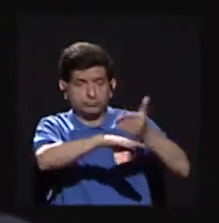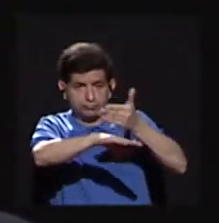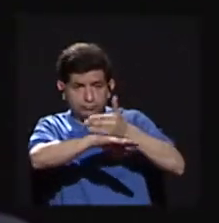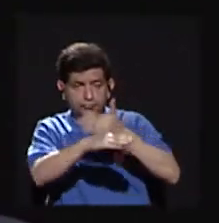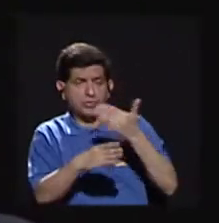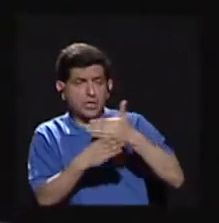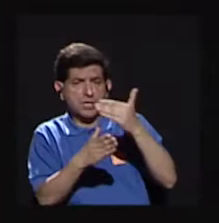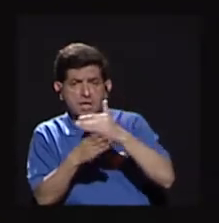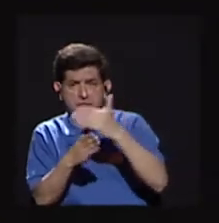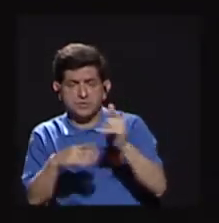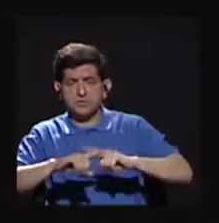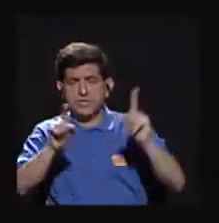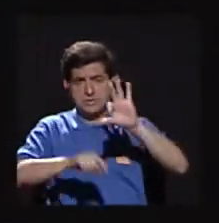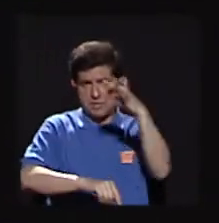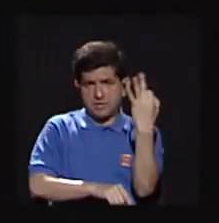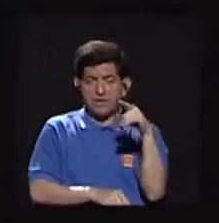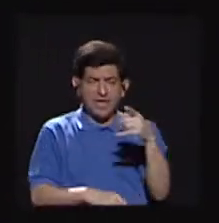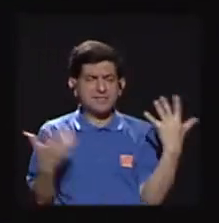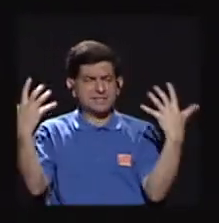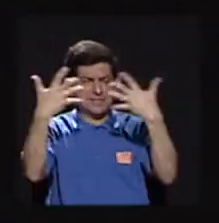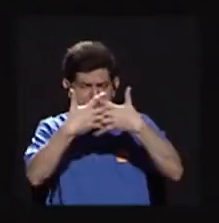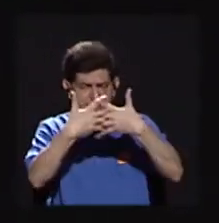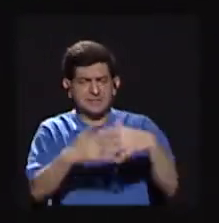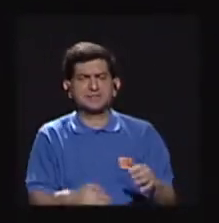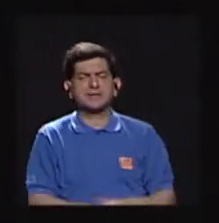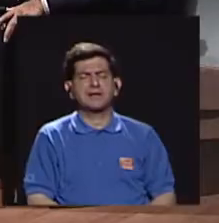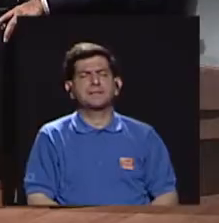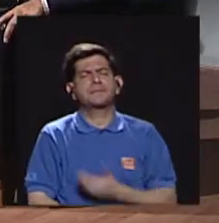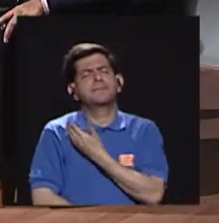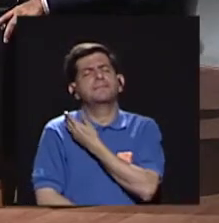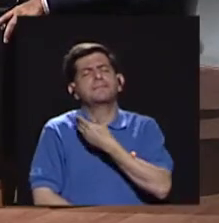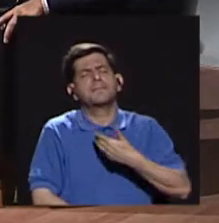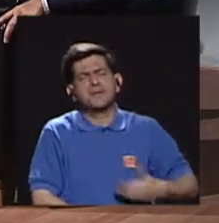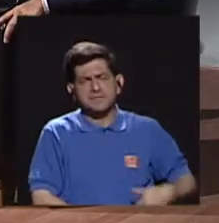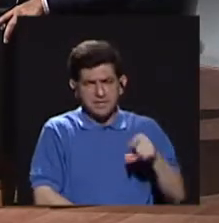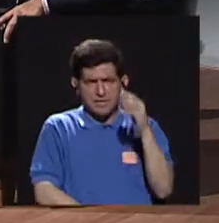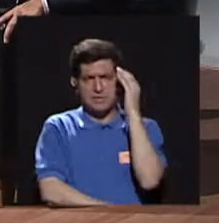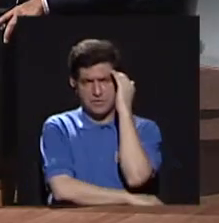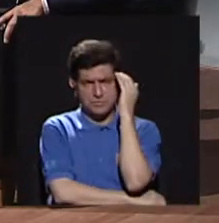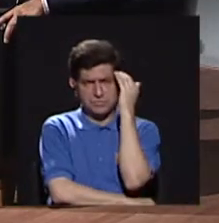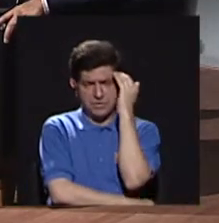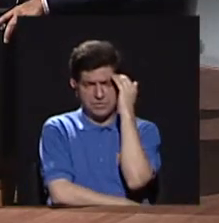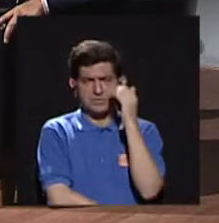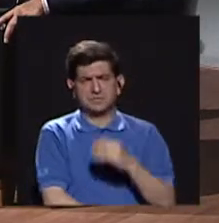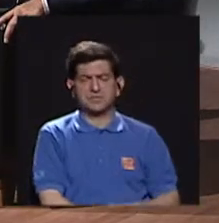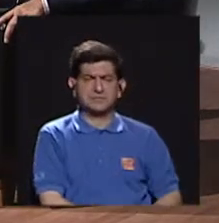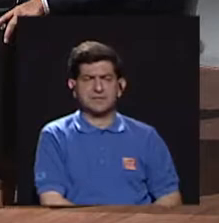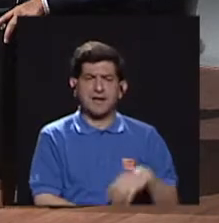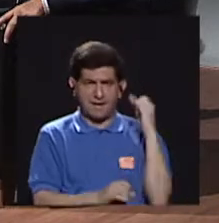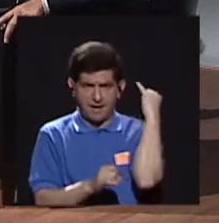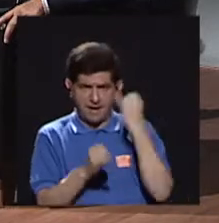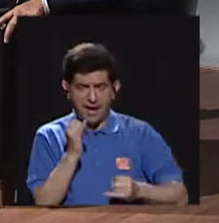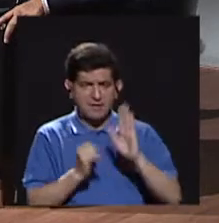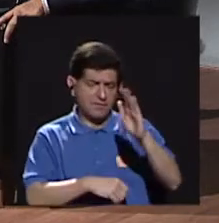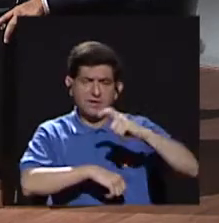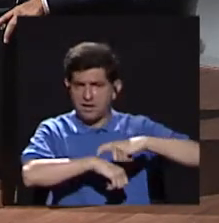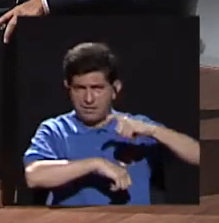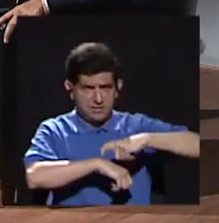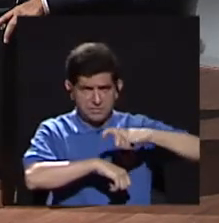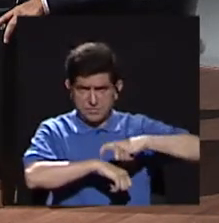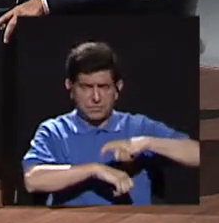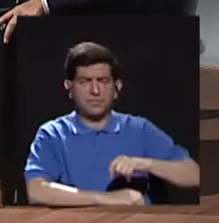distribuye las cargas de otra manera creo que es la combinación que establecemos creciente usted está consciente que al final de su periodo